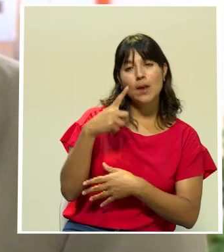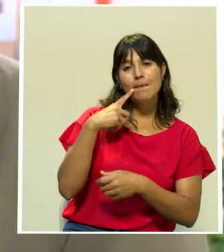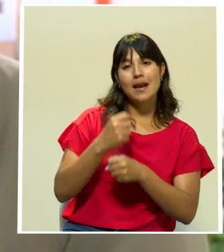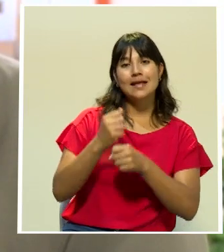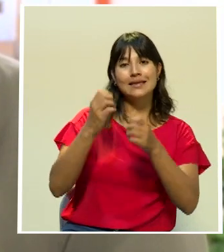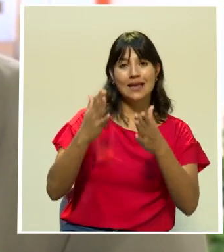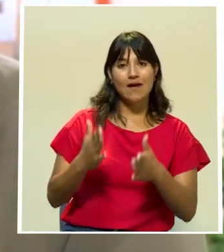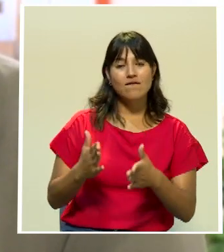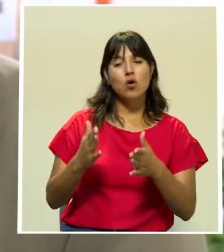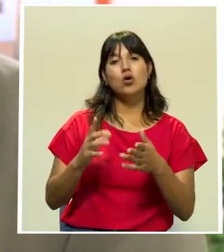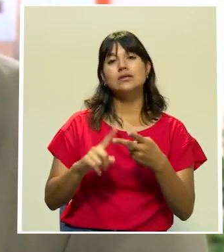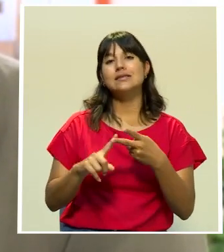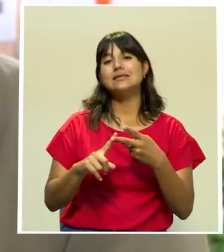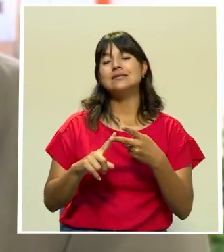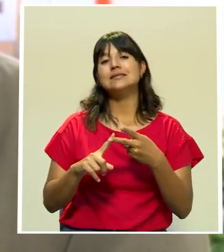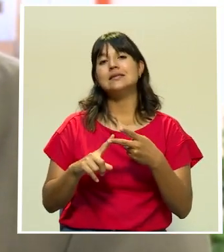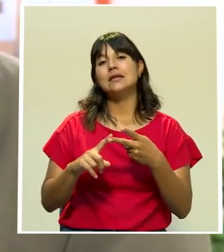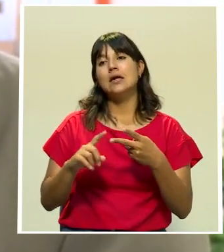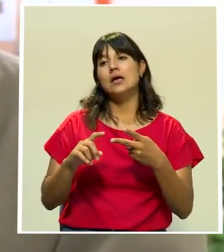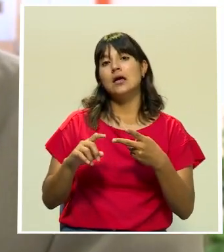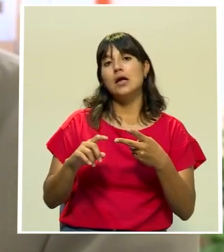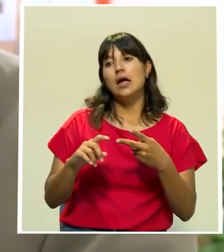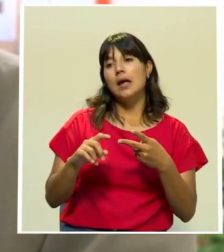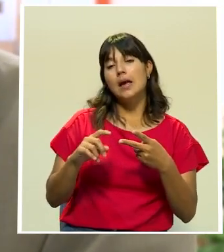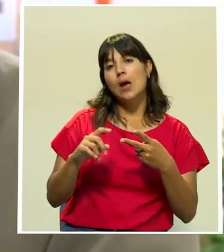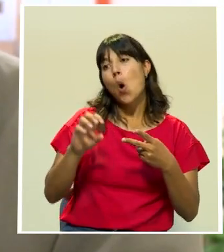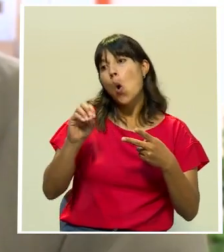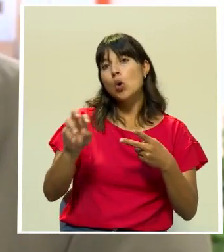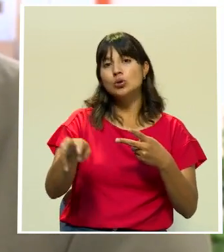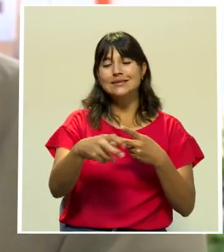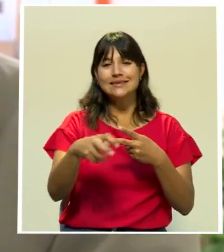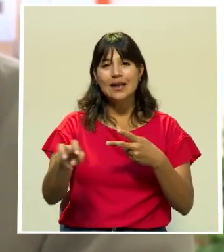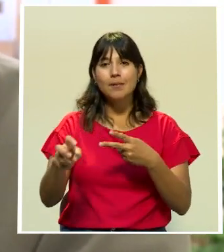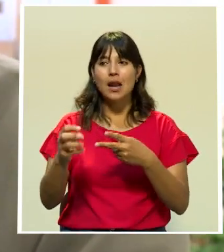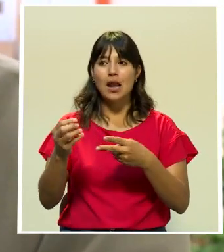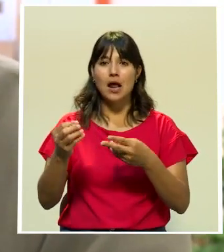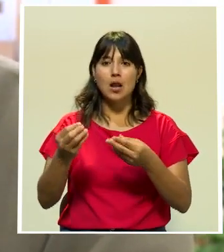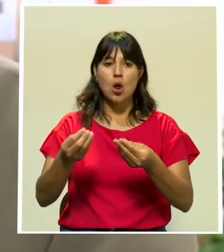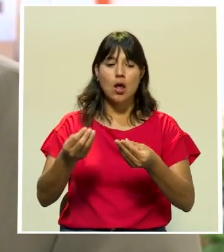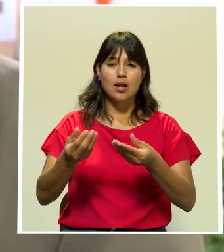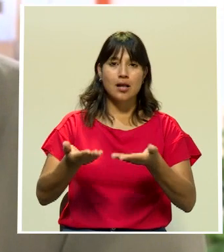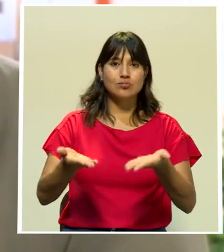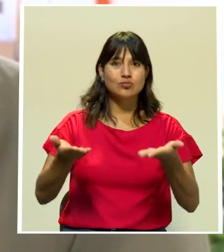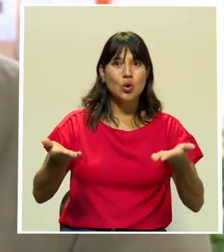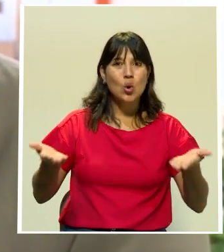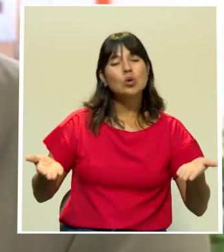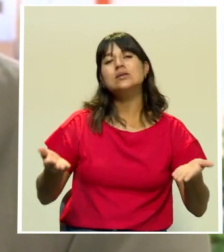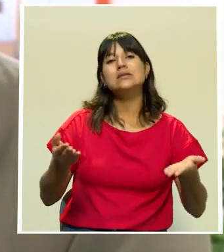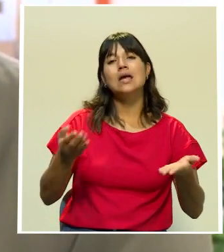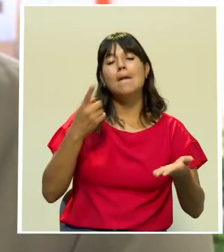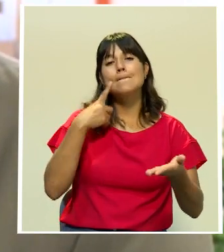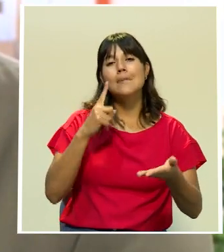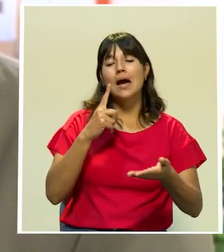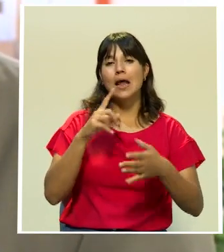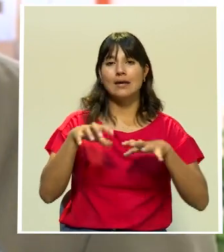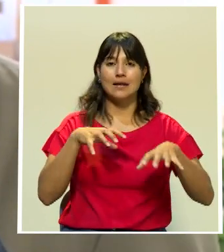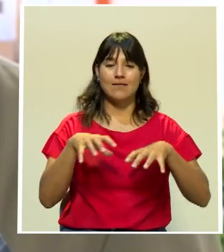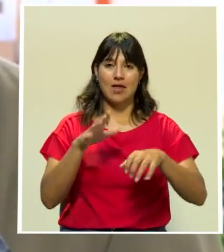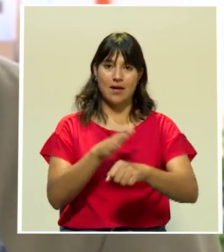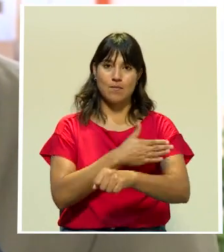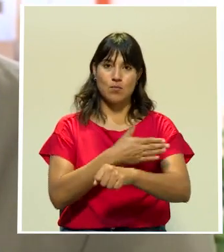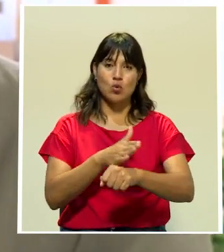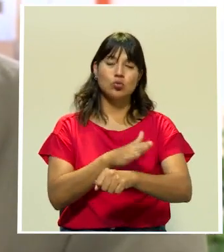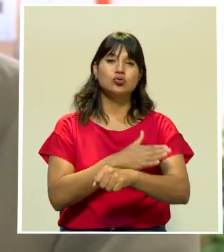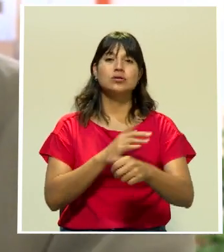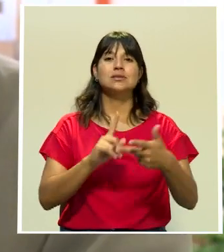de transporte de bienes, es decir, para transportar los instrumentos musicales hacia los conciertos, el transporte de personas, que es el que